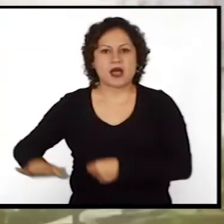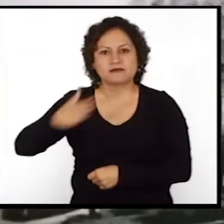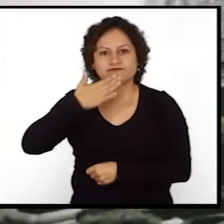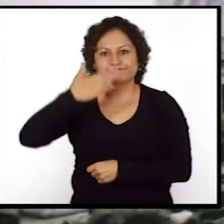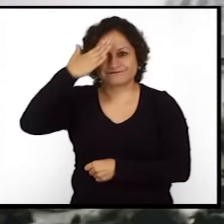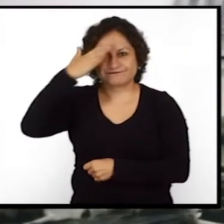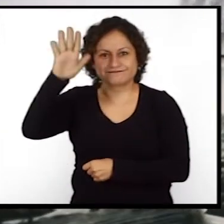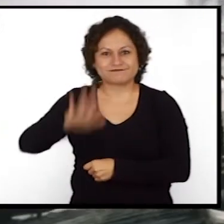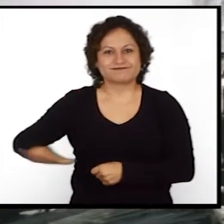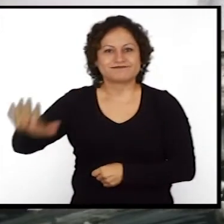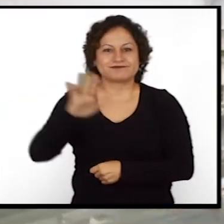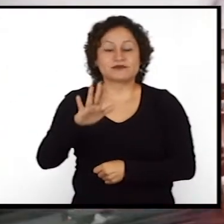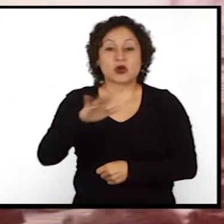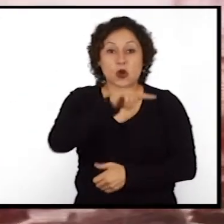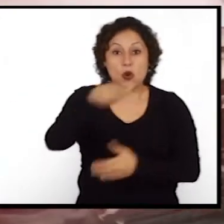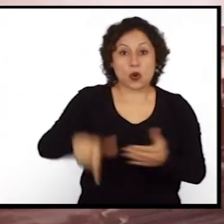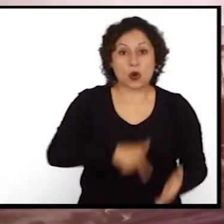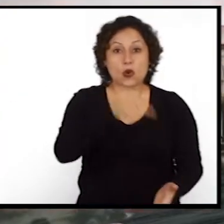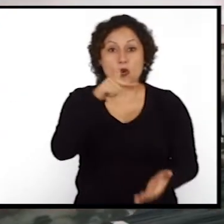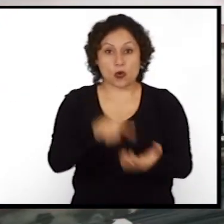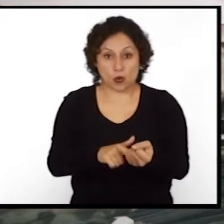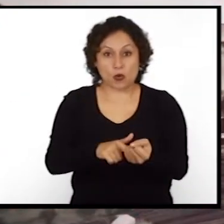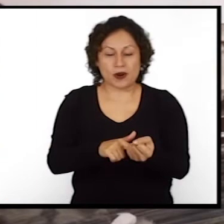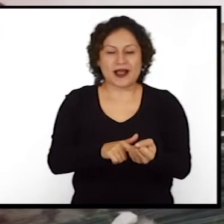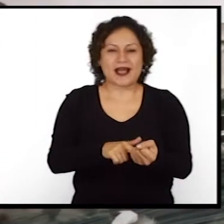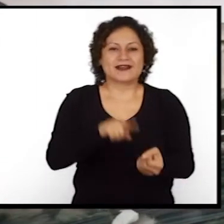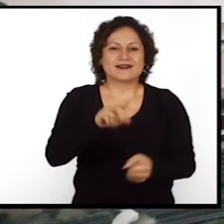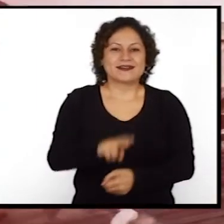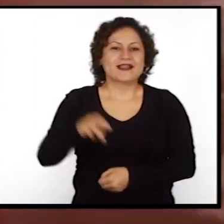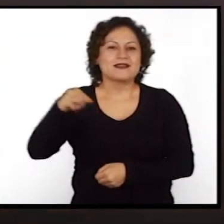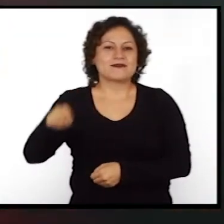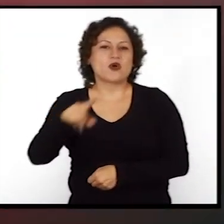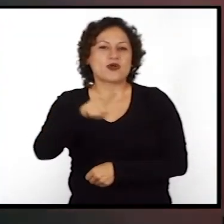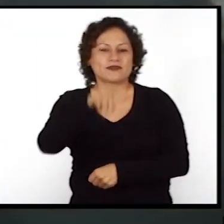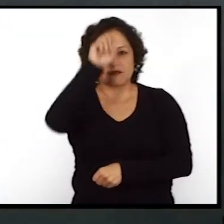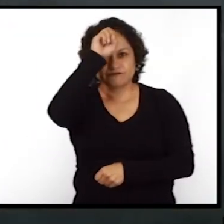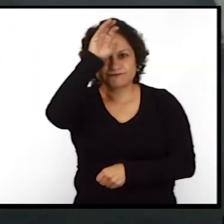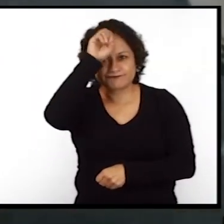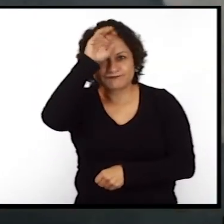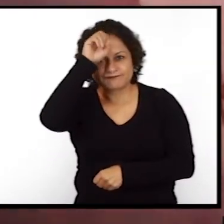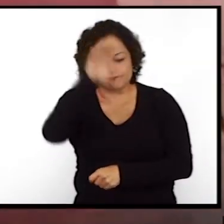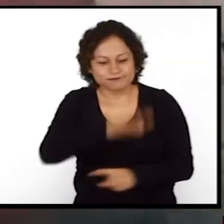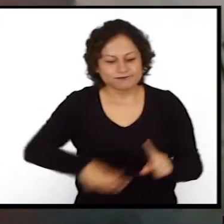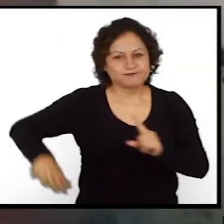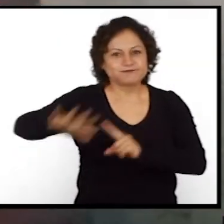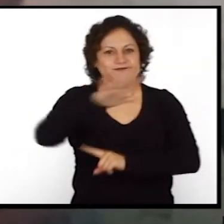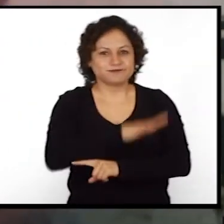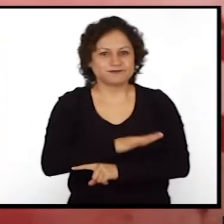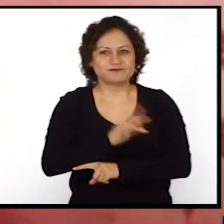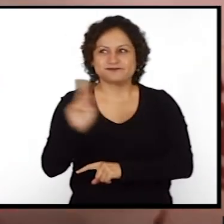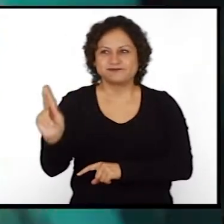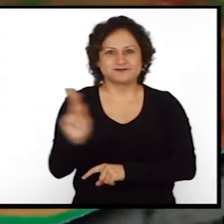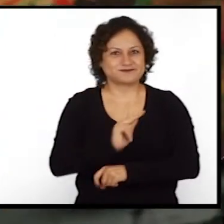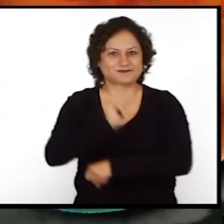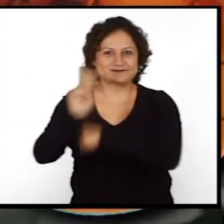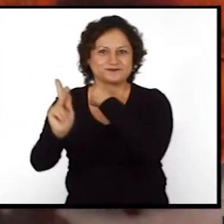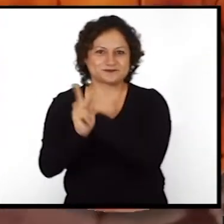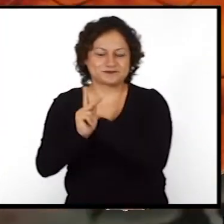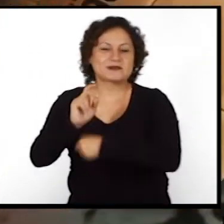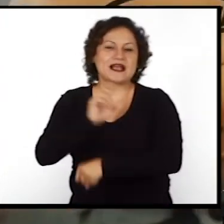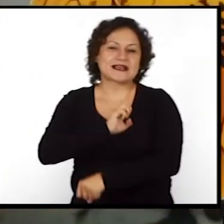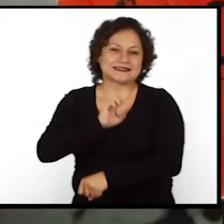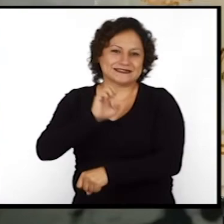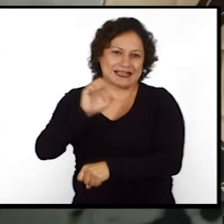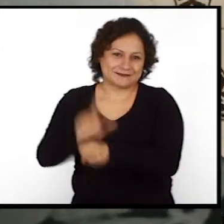del Monte Hidalgo, como padre del fútbol en nuestro majestuoso país tricolor, comparte la pasión y amor de este hermoso deporte con